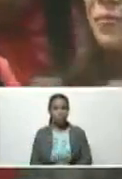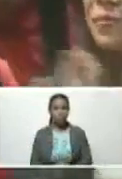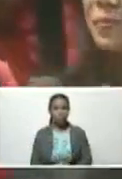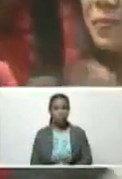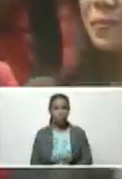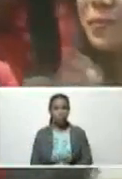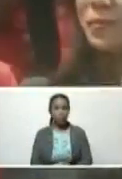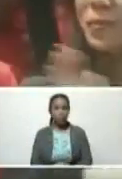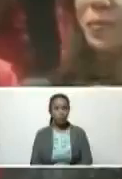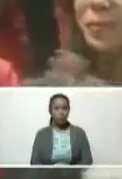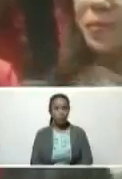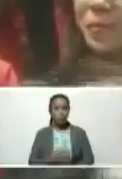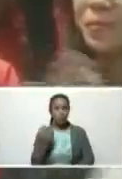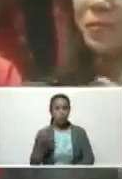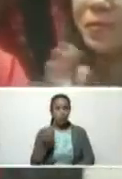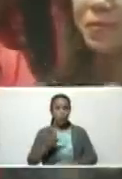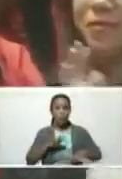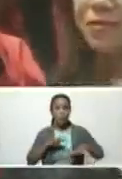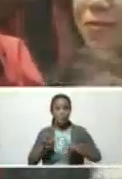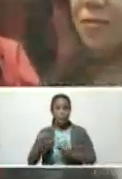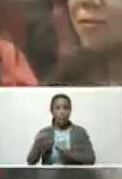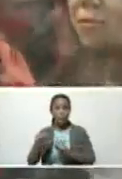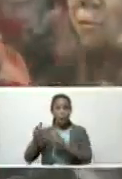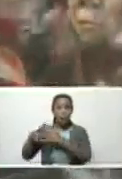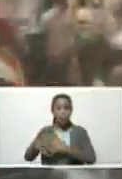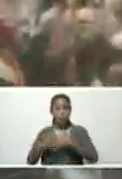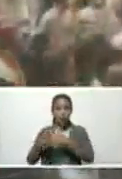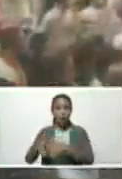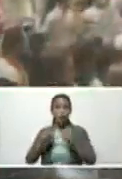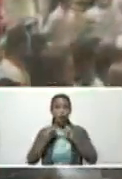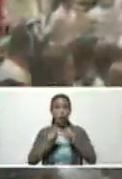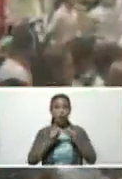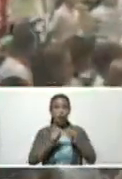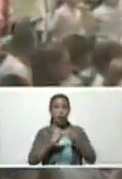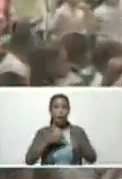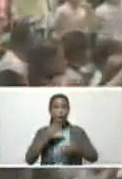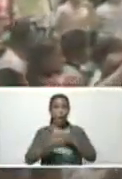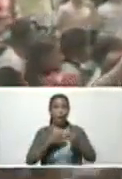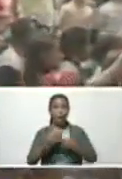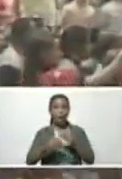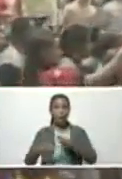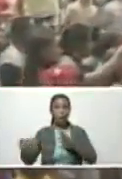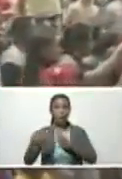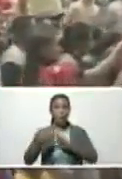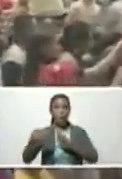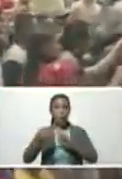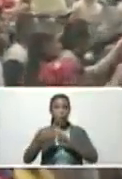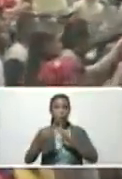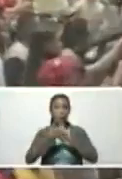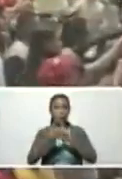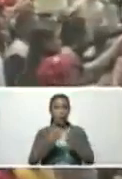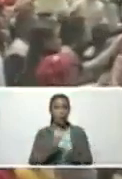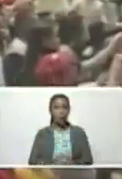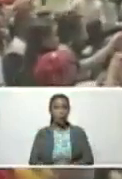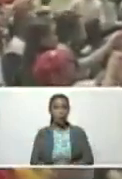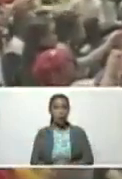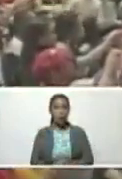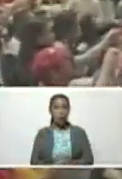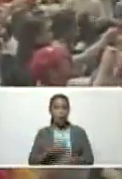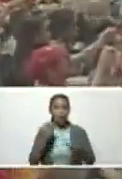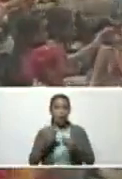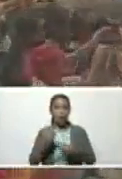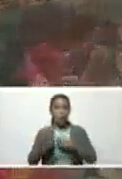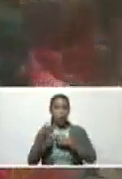como el imperio... Yankee sigue y está contraatacándonos, como la